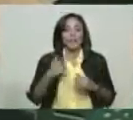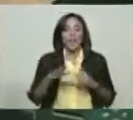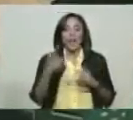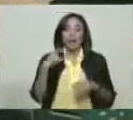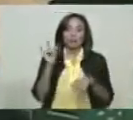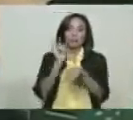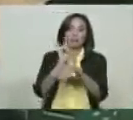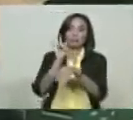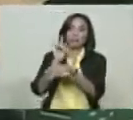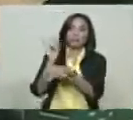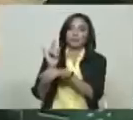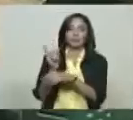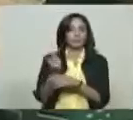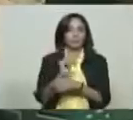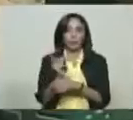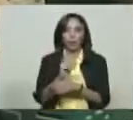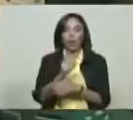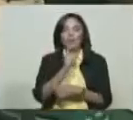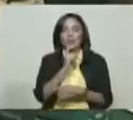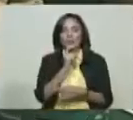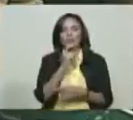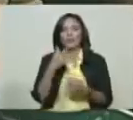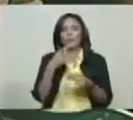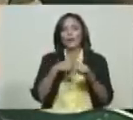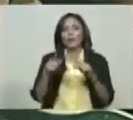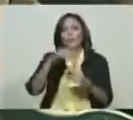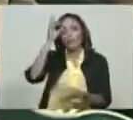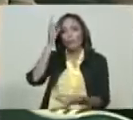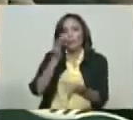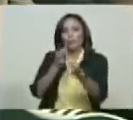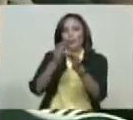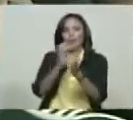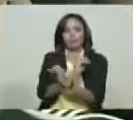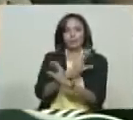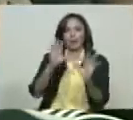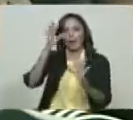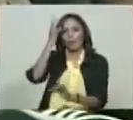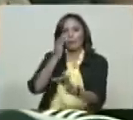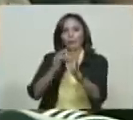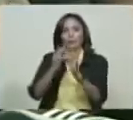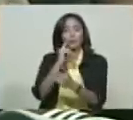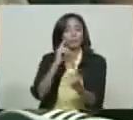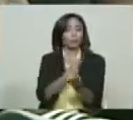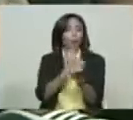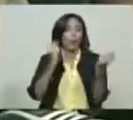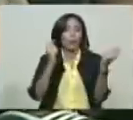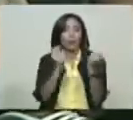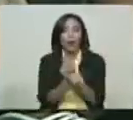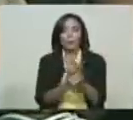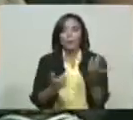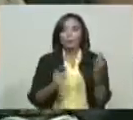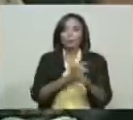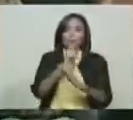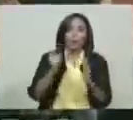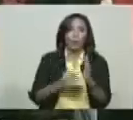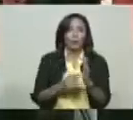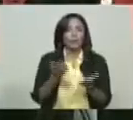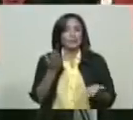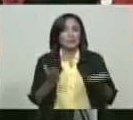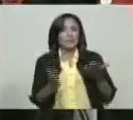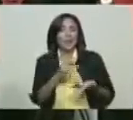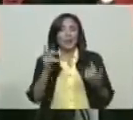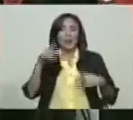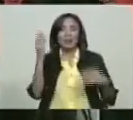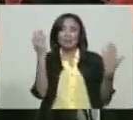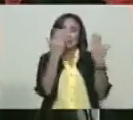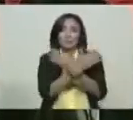ustedes. Tengo una gran fe. Vamos a producir un cambio total. No podemos ir con medias tintas,